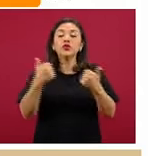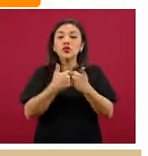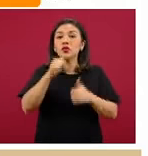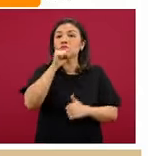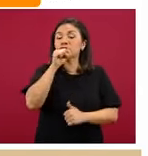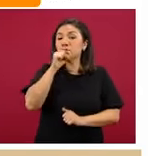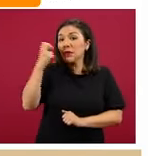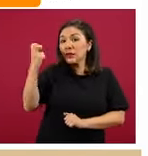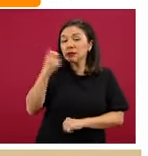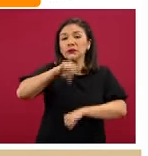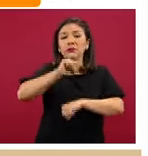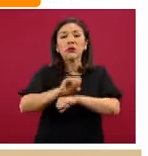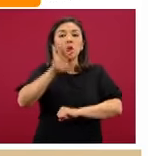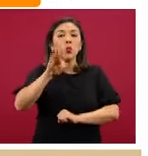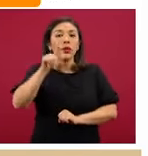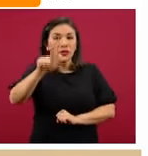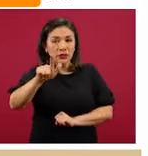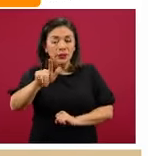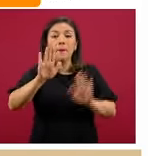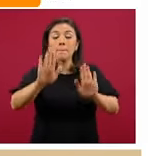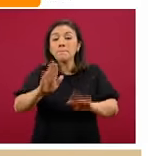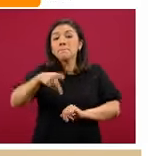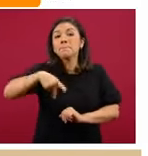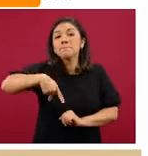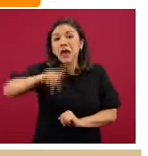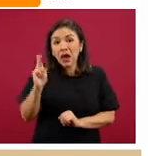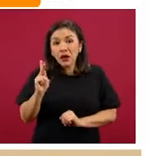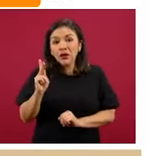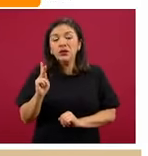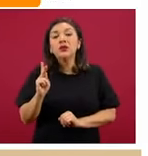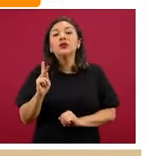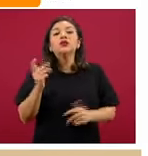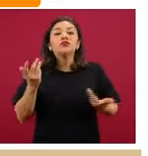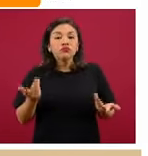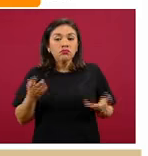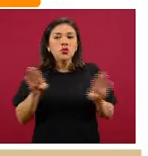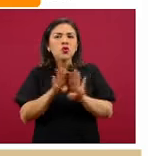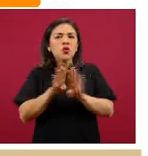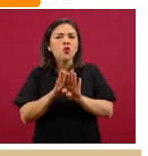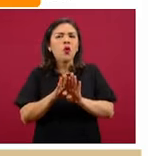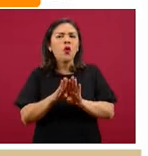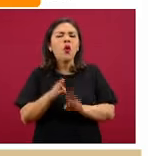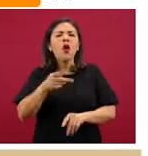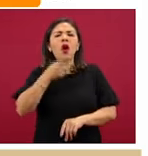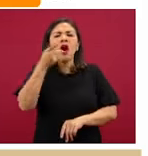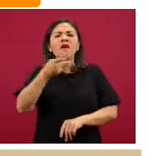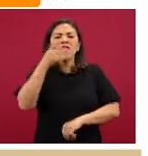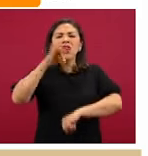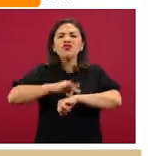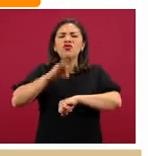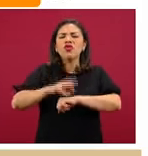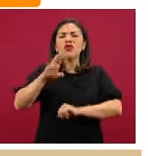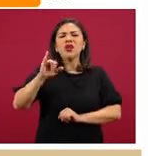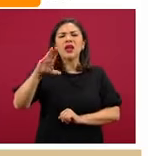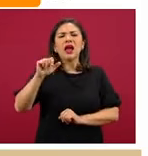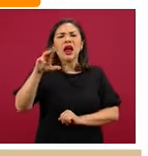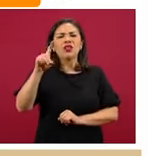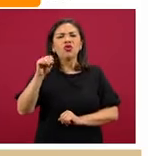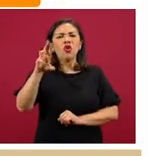la semana 47. Sin embargo, como lo comentó el doctor Ricardo Cortés el viernes